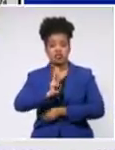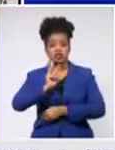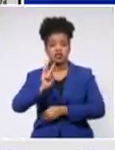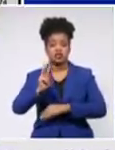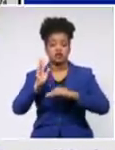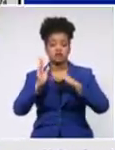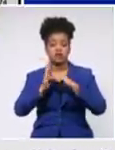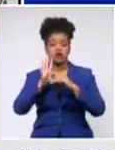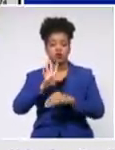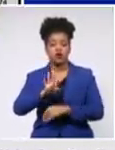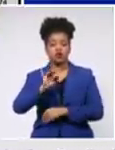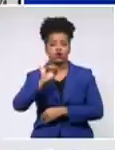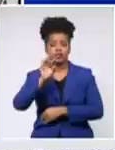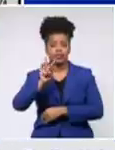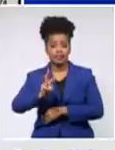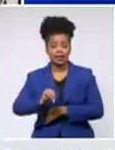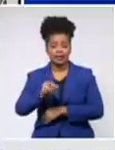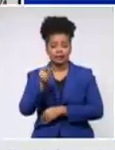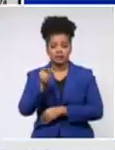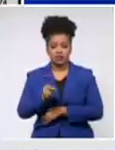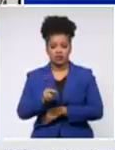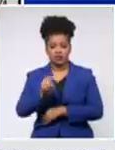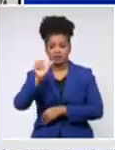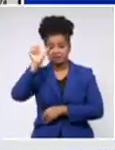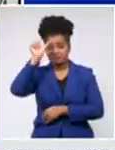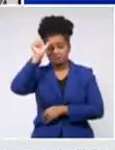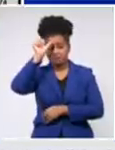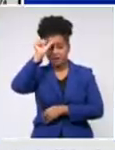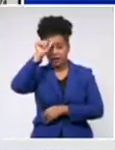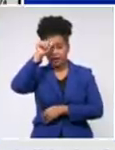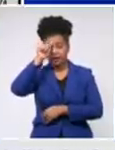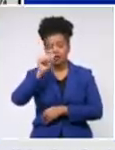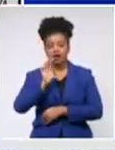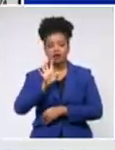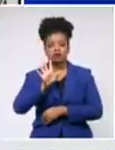7.033.430. En la India,